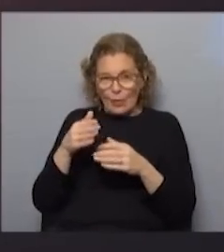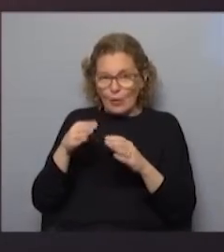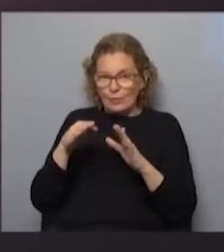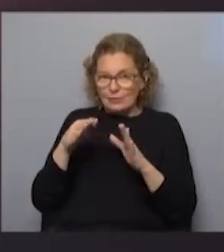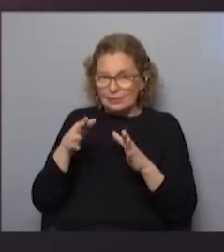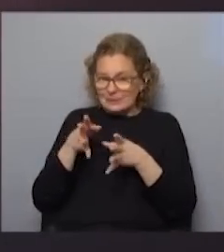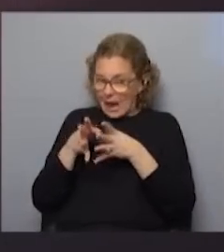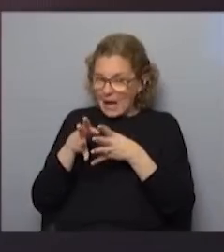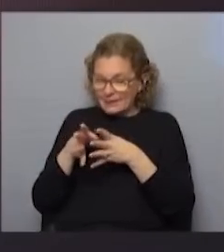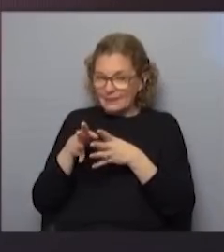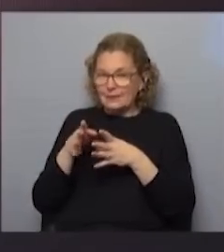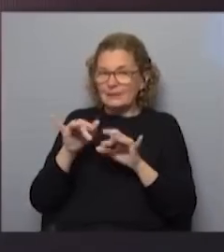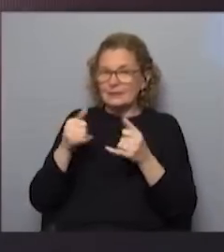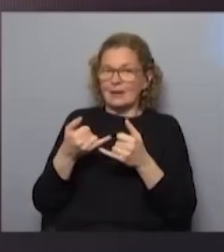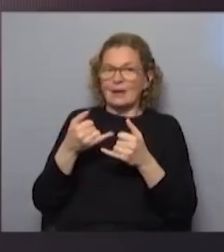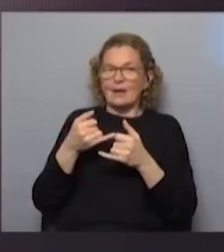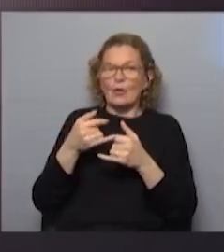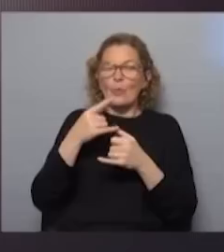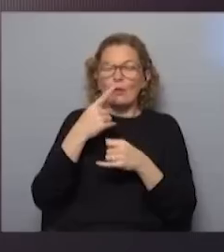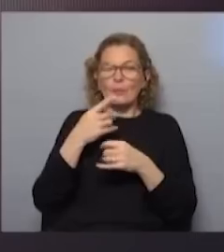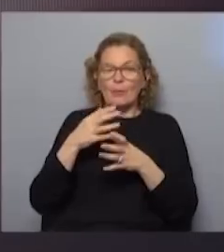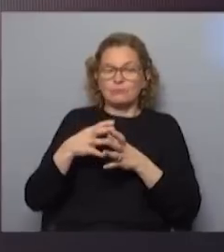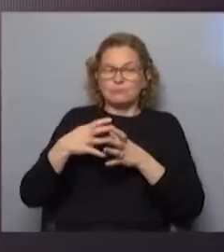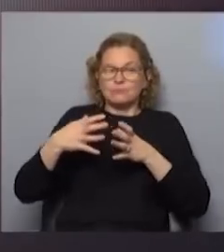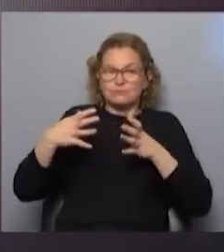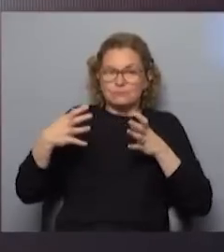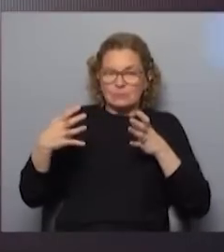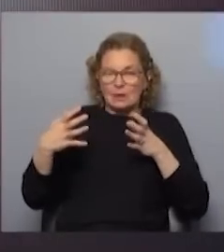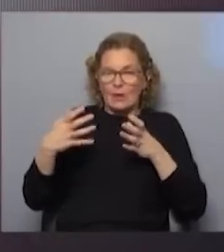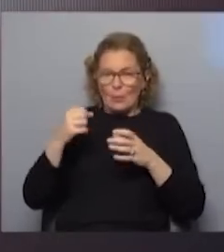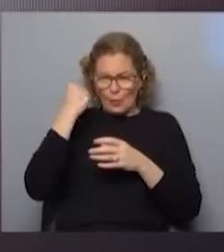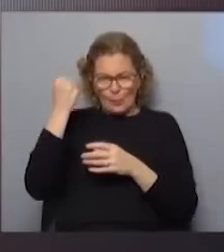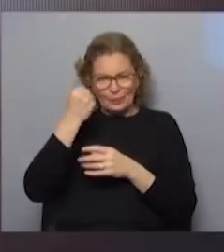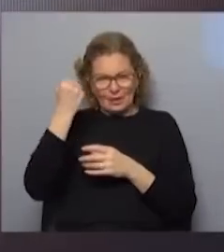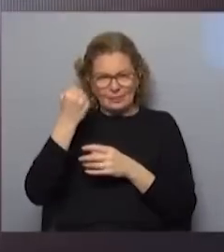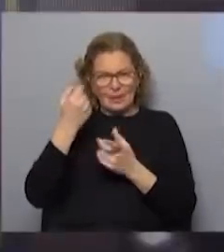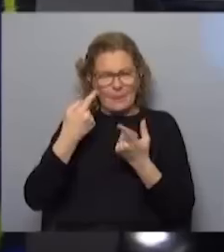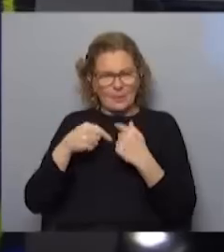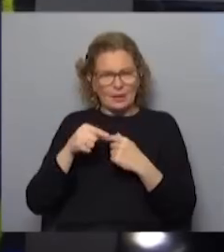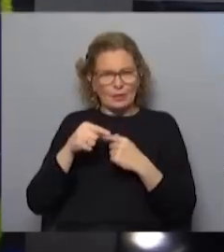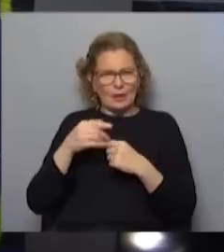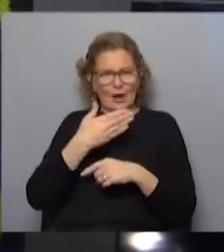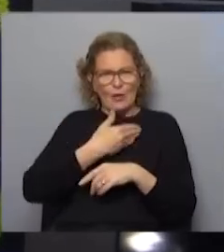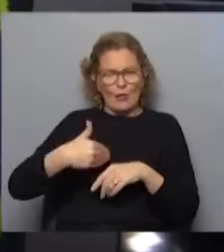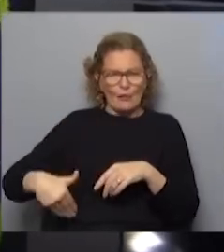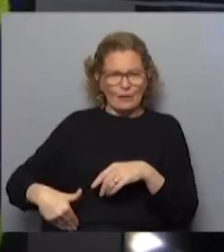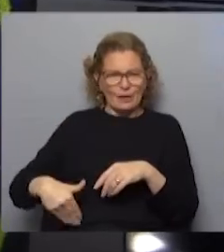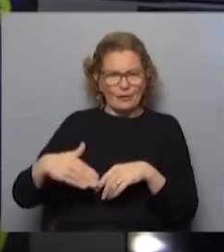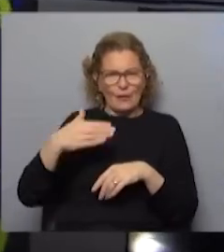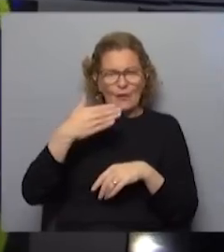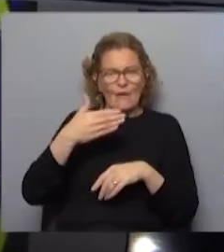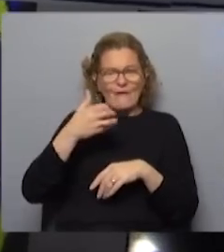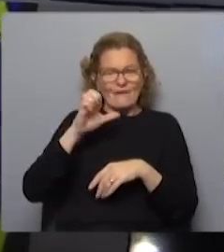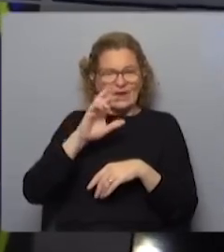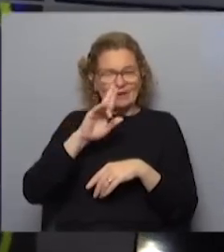de la Guerra Fría tienen Bueno un crecimiento exponencial Pese a que en realidad quien gobierna es luisma lleverres